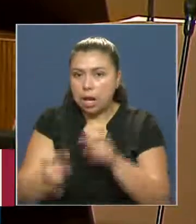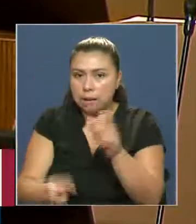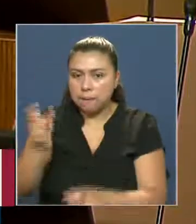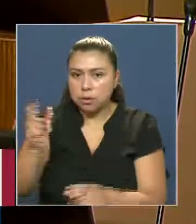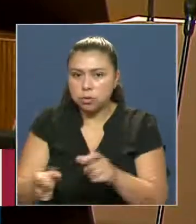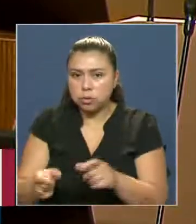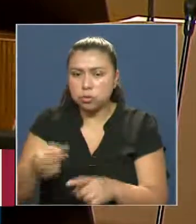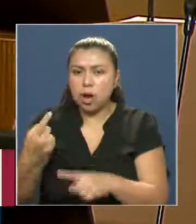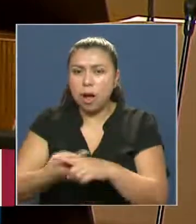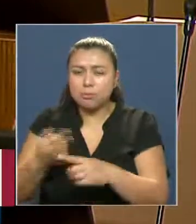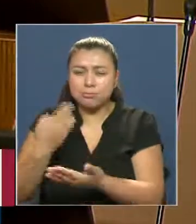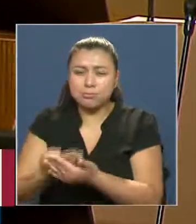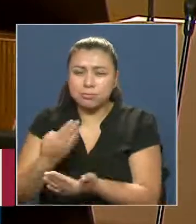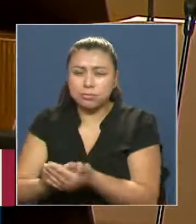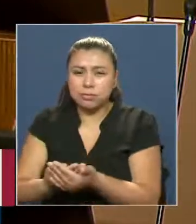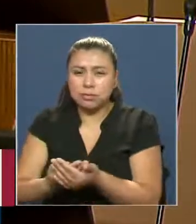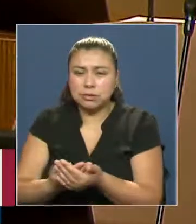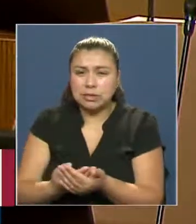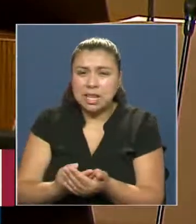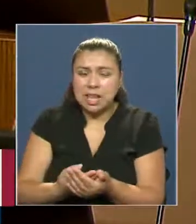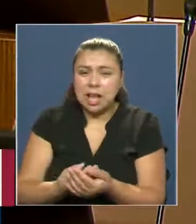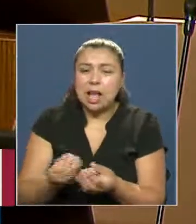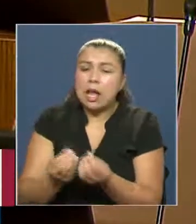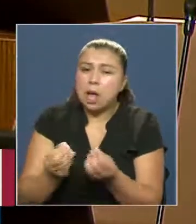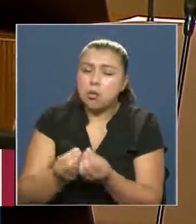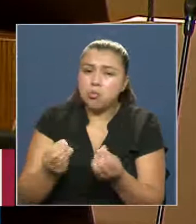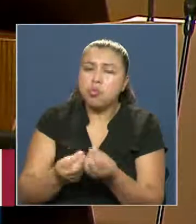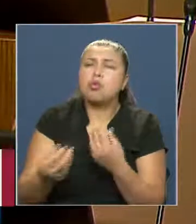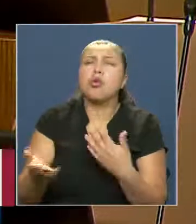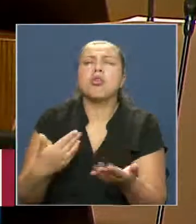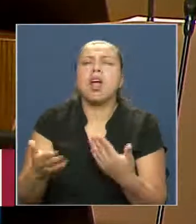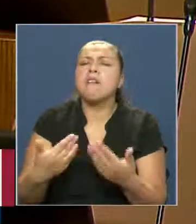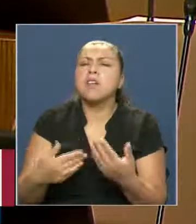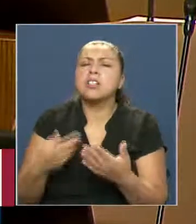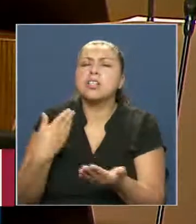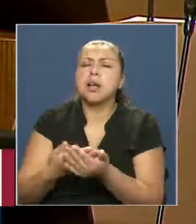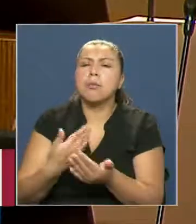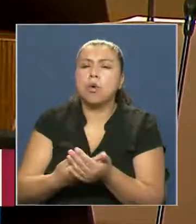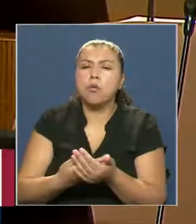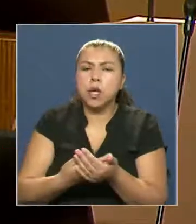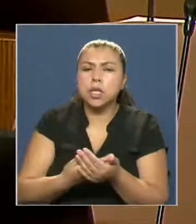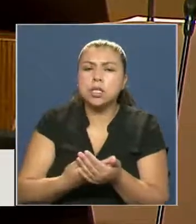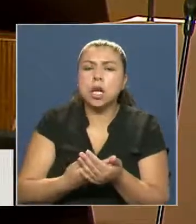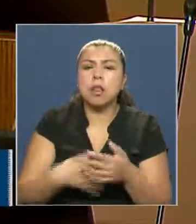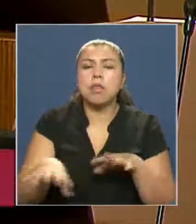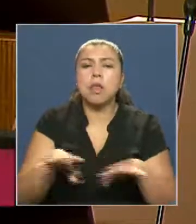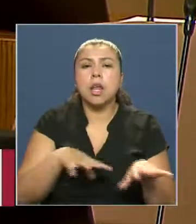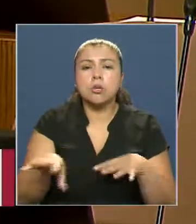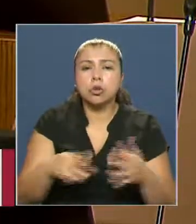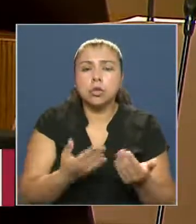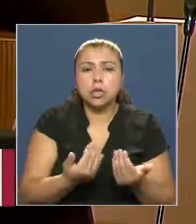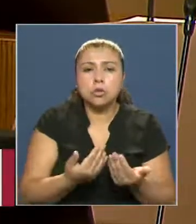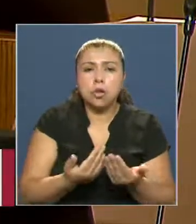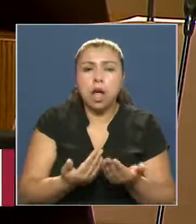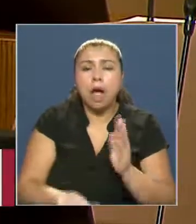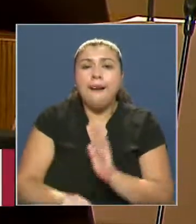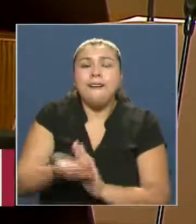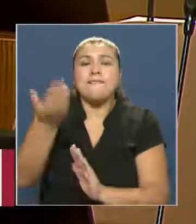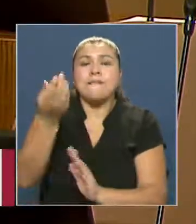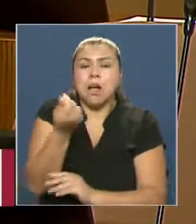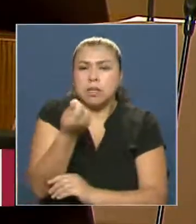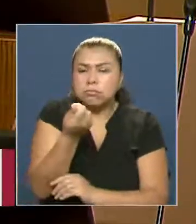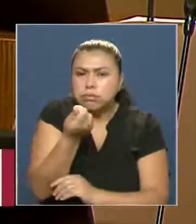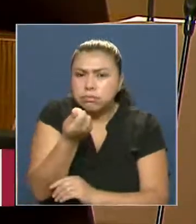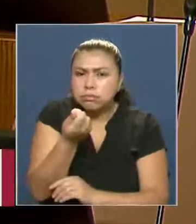abundan, lamentablemente, que frente a insumos básicos necesarios para enfrentar esta pandemia, alzan los precios de manera